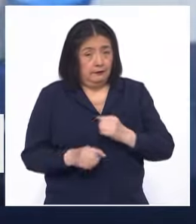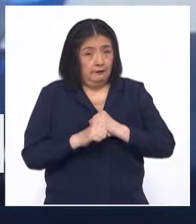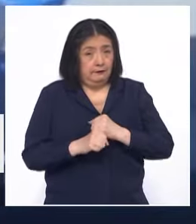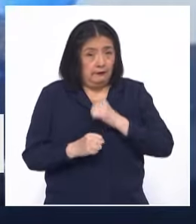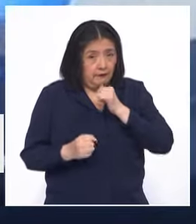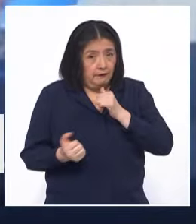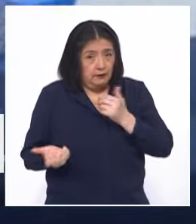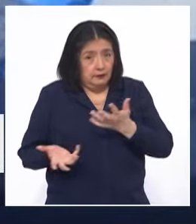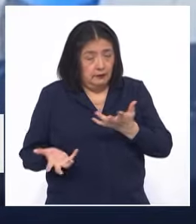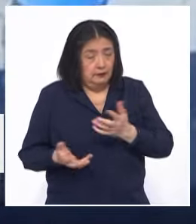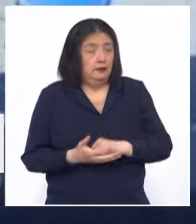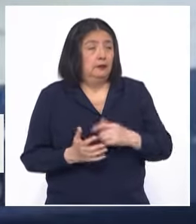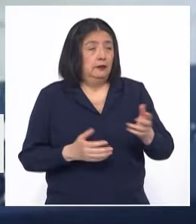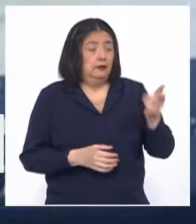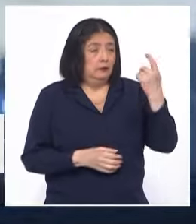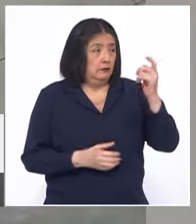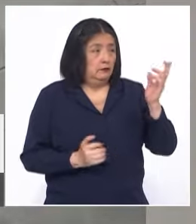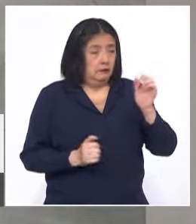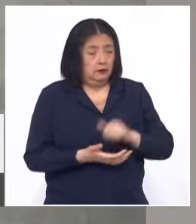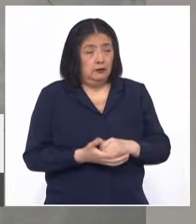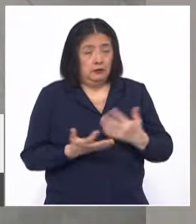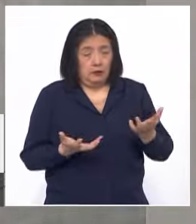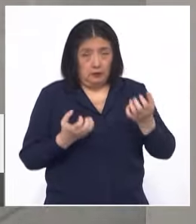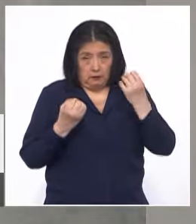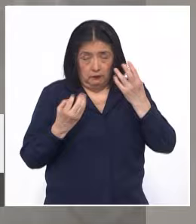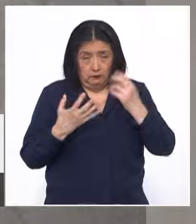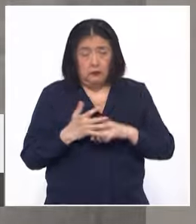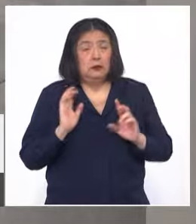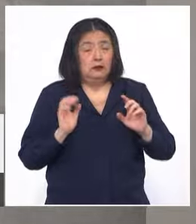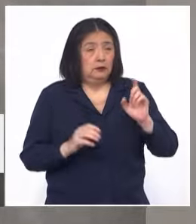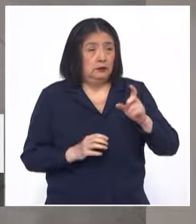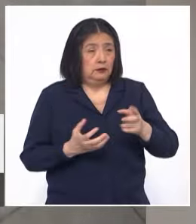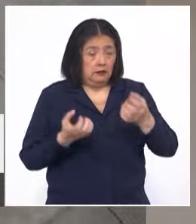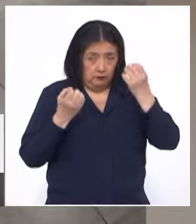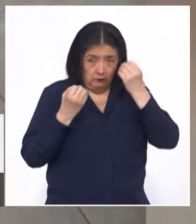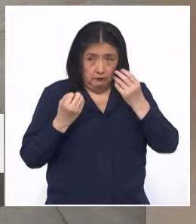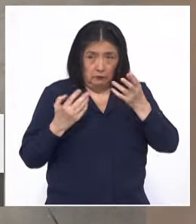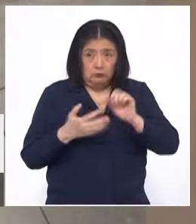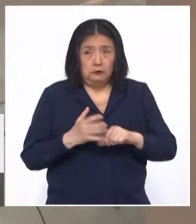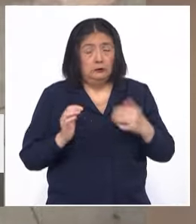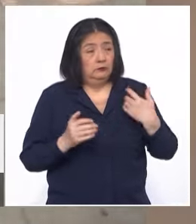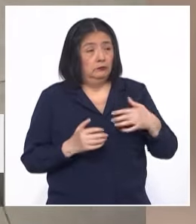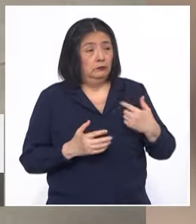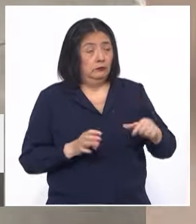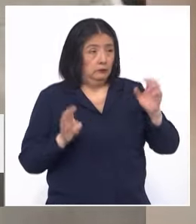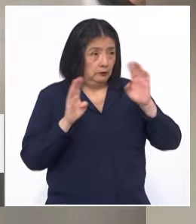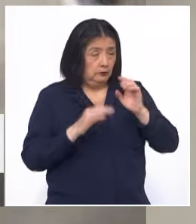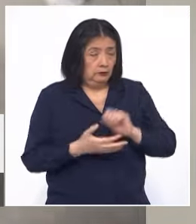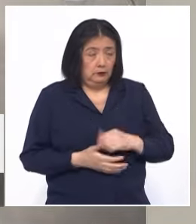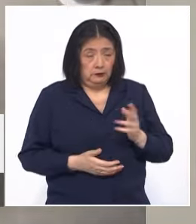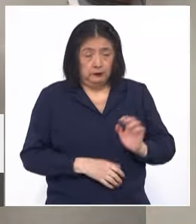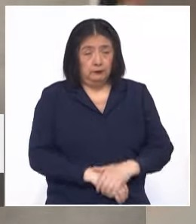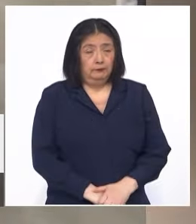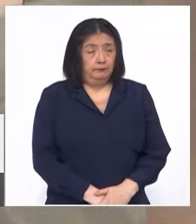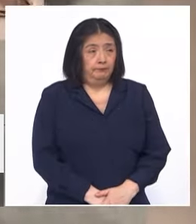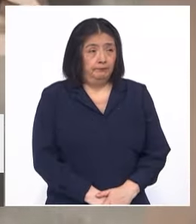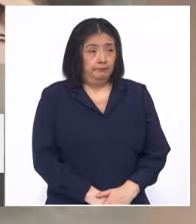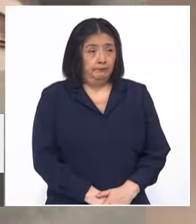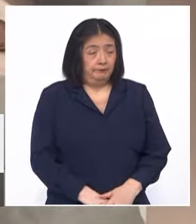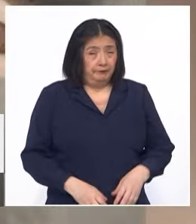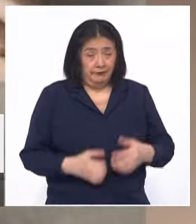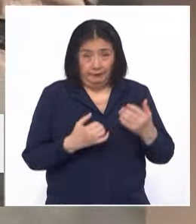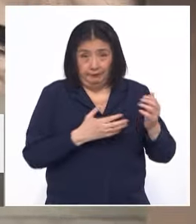reporta en Trujillo un dato que es necesario mencionarlo pero también es preocupante Maritere que hasta la hasta la